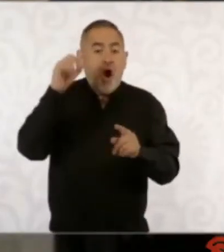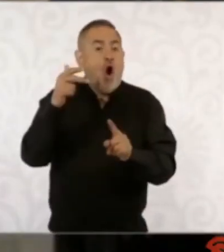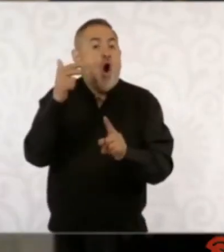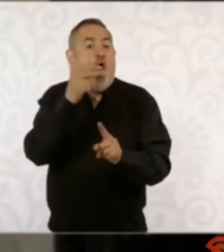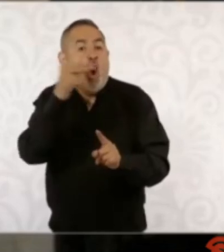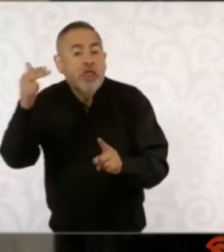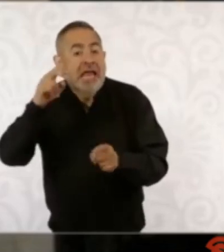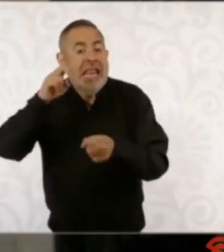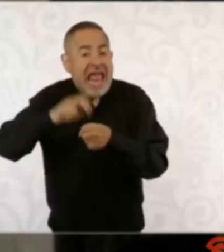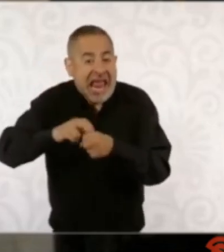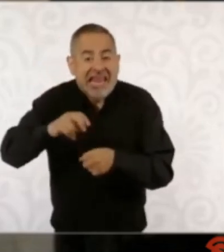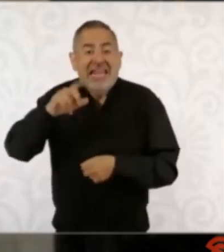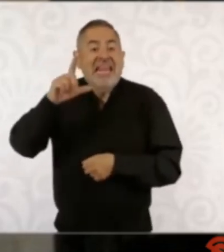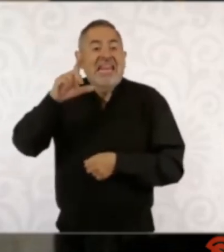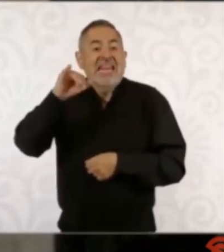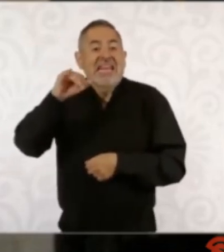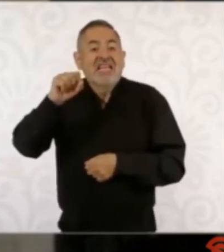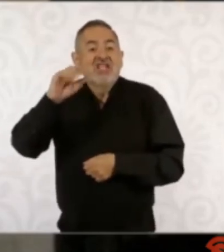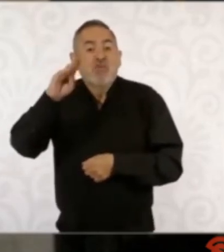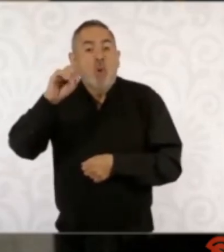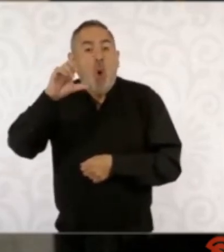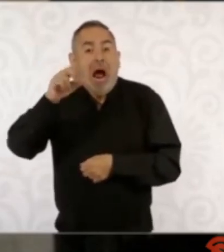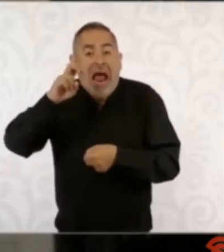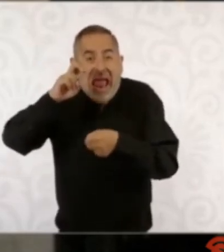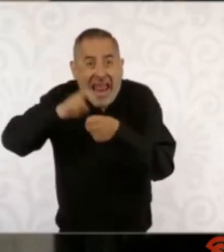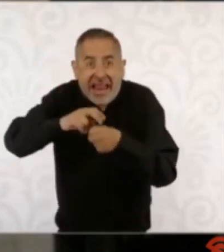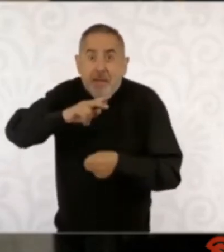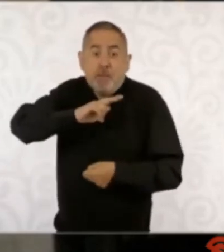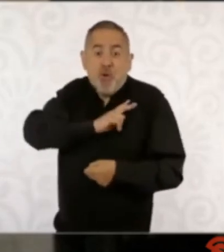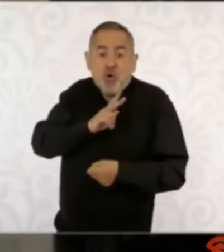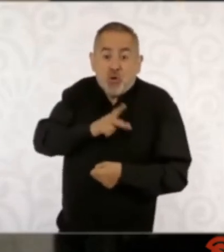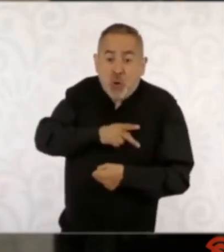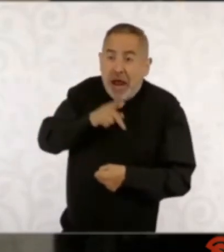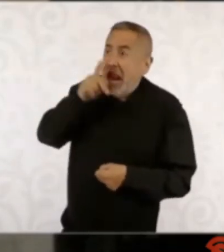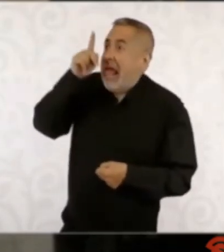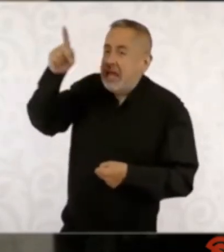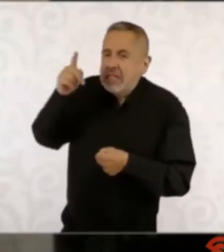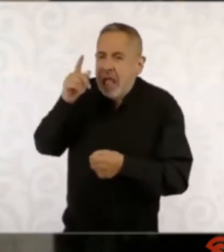y que pues los medios habrían continuado diciendo